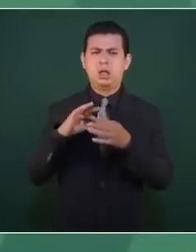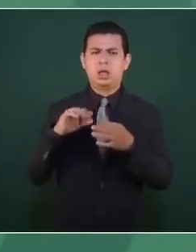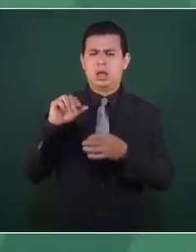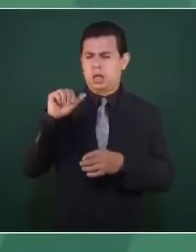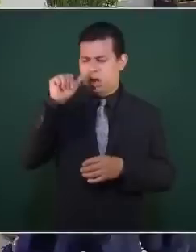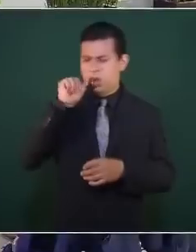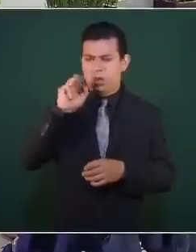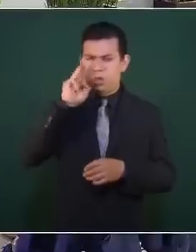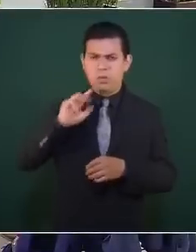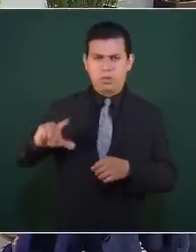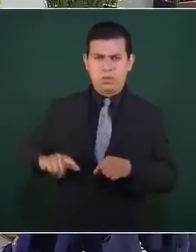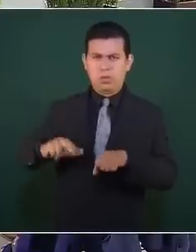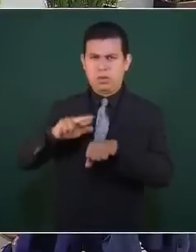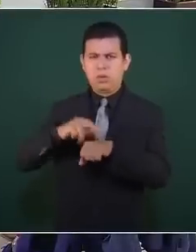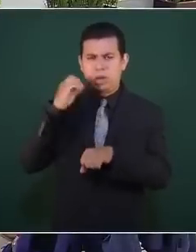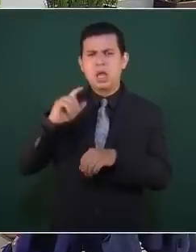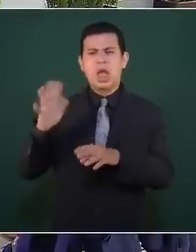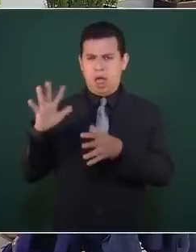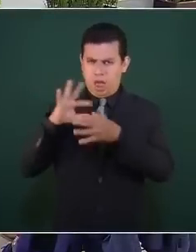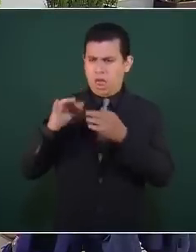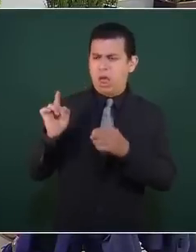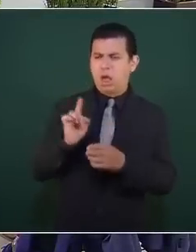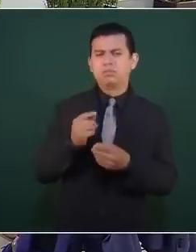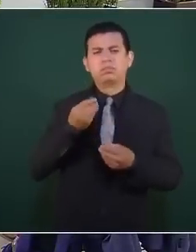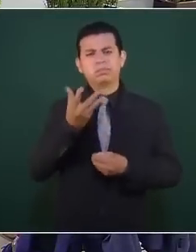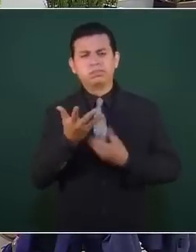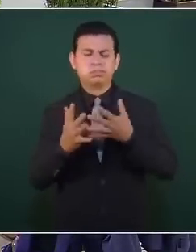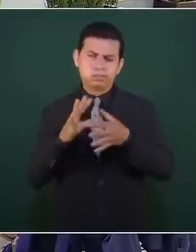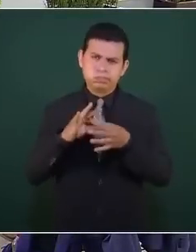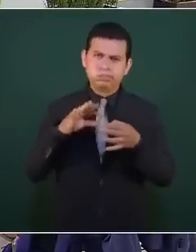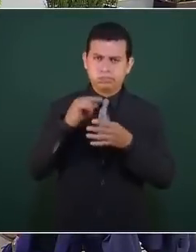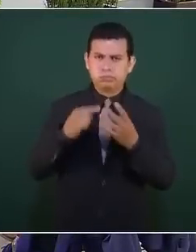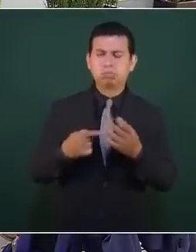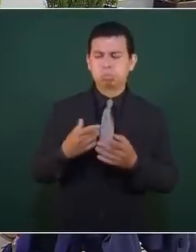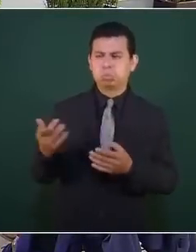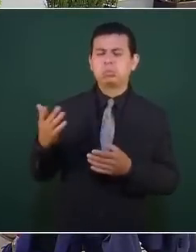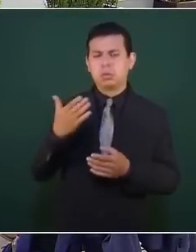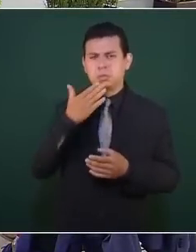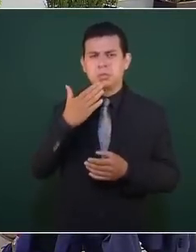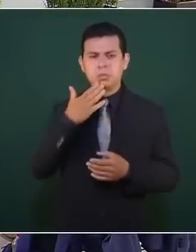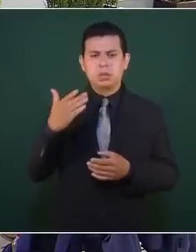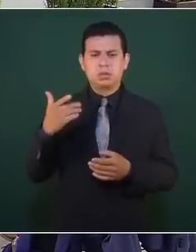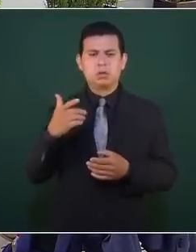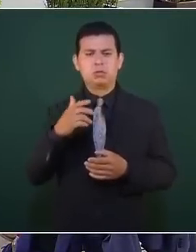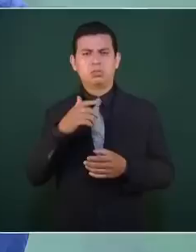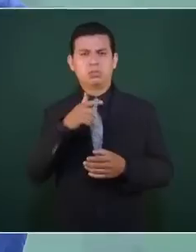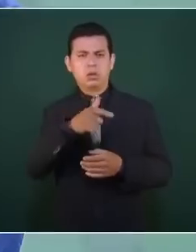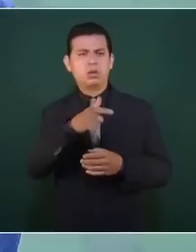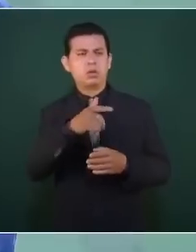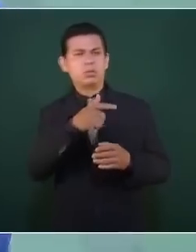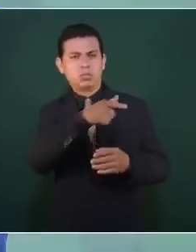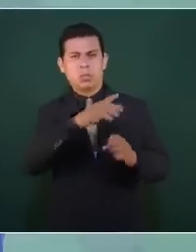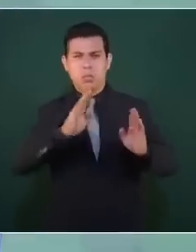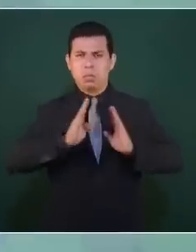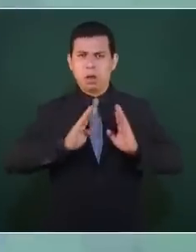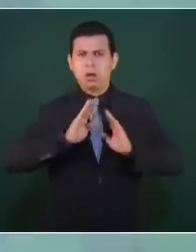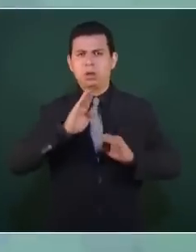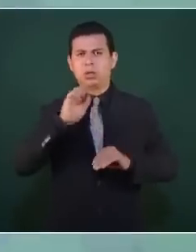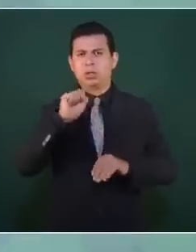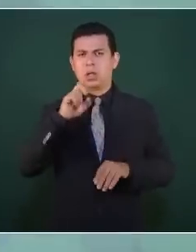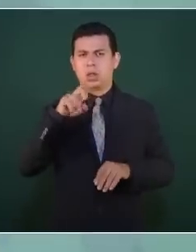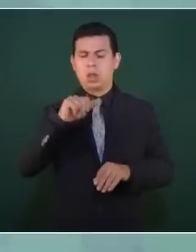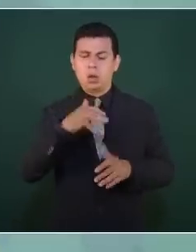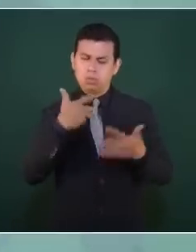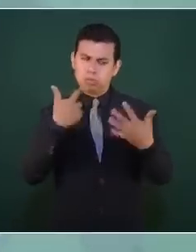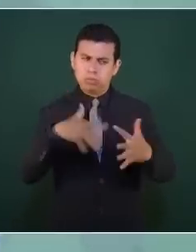Alejandro Murat, gobernador de Oaxaca, empezó haciéndole un reconocimiento a las Fuerzas Armadas, yo hago también lo